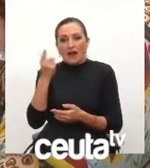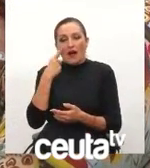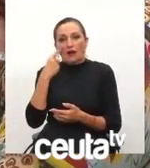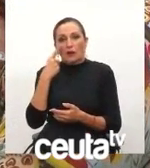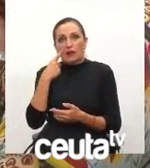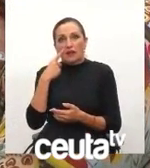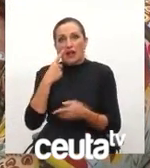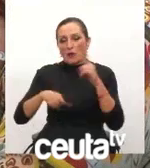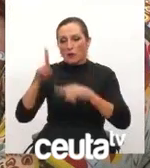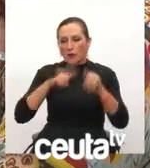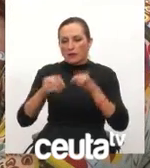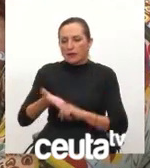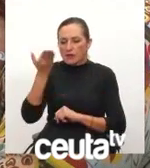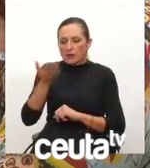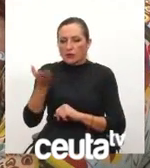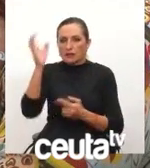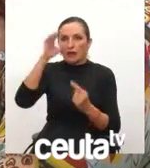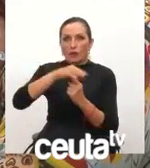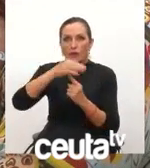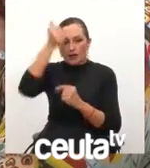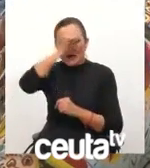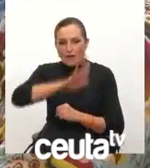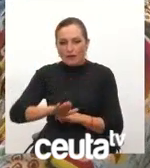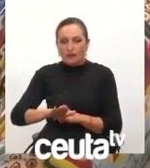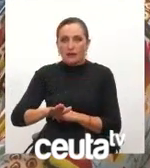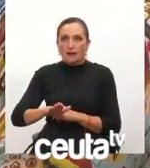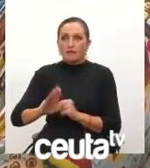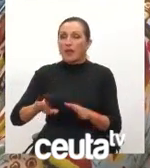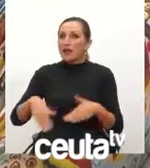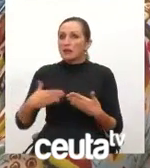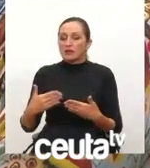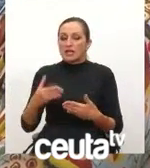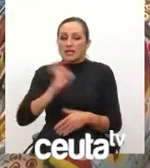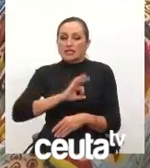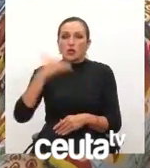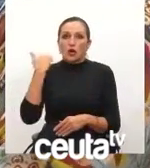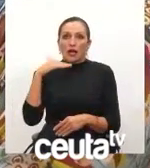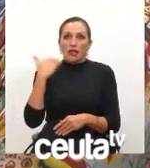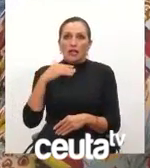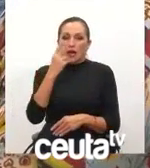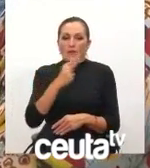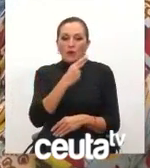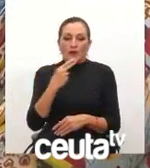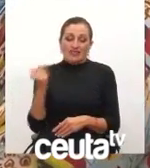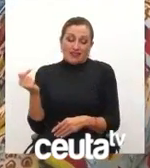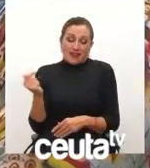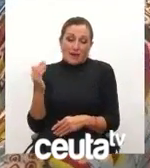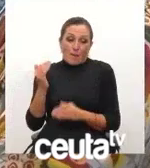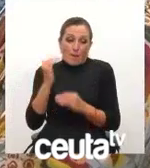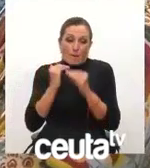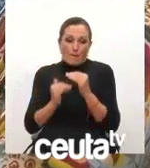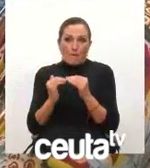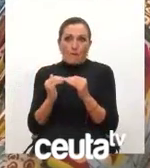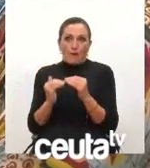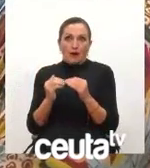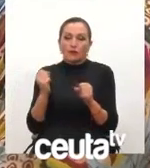grave problema con los parques infantiles. Por tanto, señora Deu, yo creo que menos promesa, más trabajar y